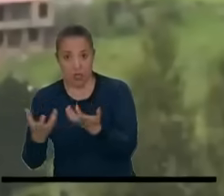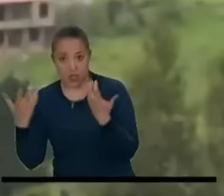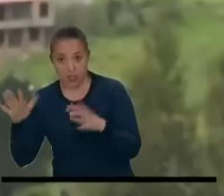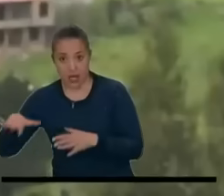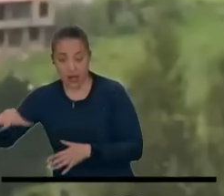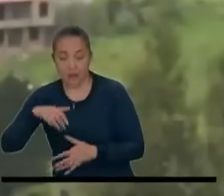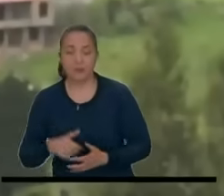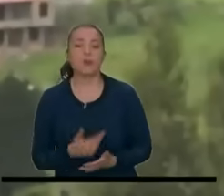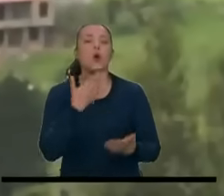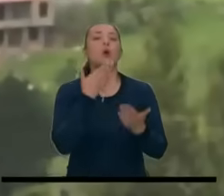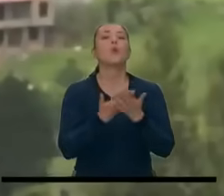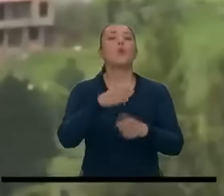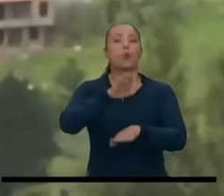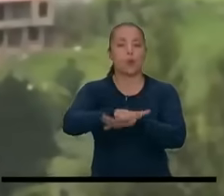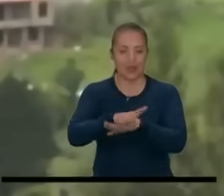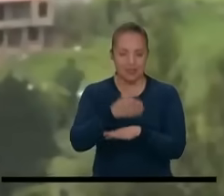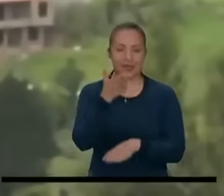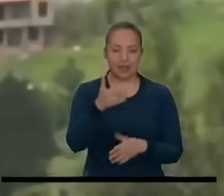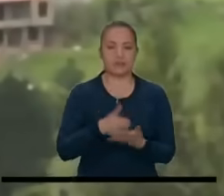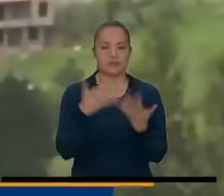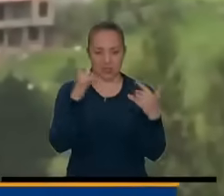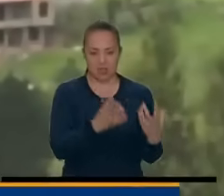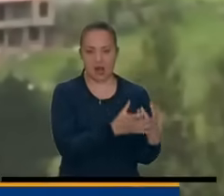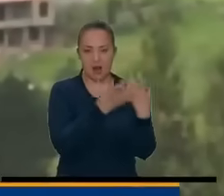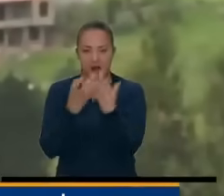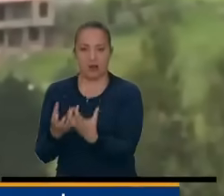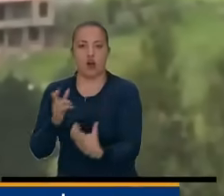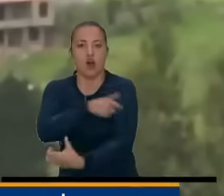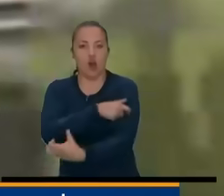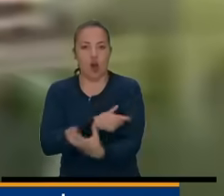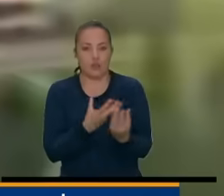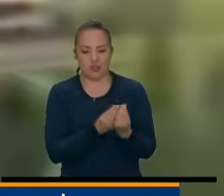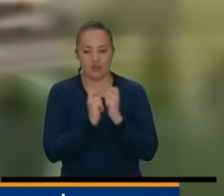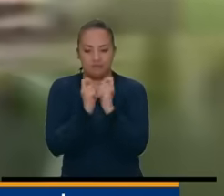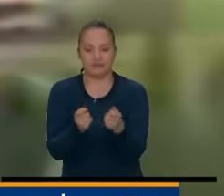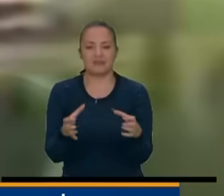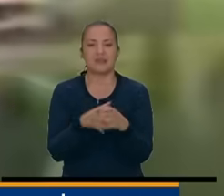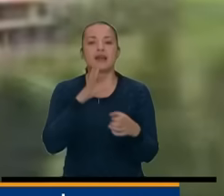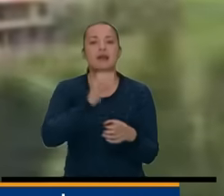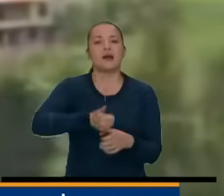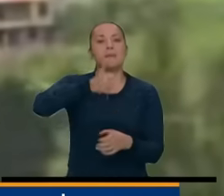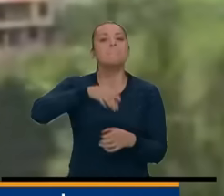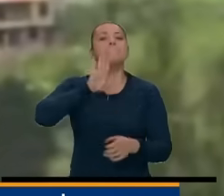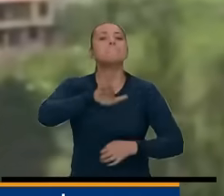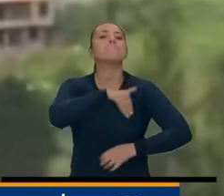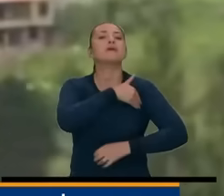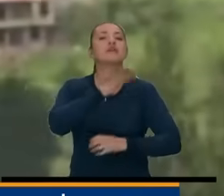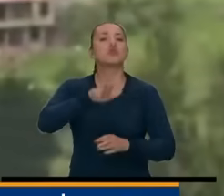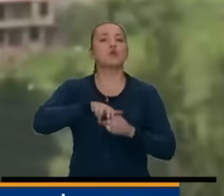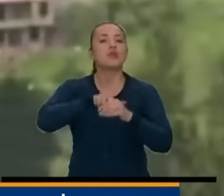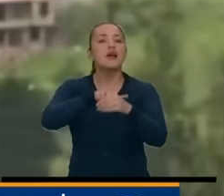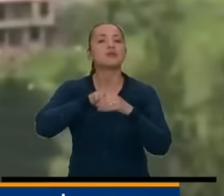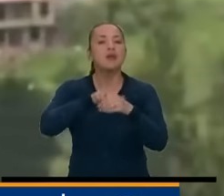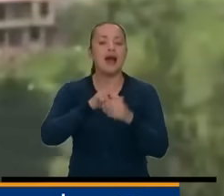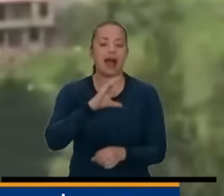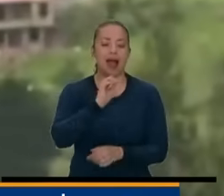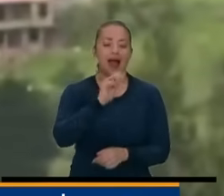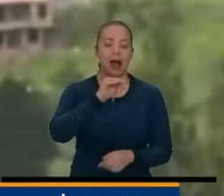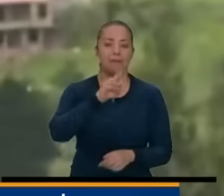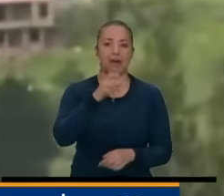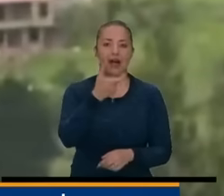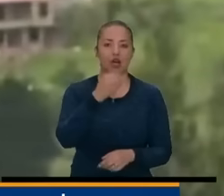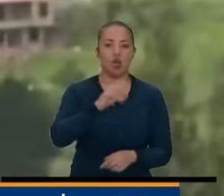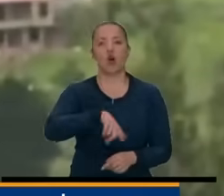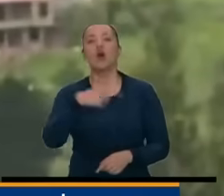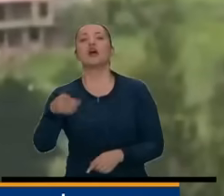Alejandra, muy buenas tardes. Efectivamente, ya se encuentra esta comisión por parte del Gobierno Nacional, la encabeza el ministro de Transporte, William Camargo, y también la directora del